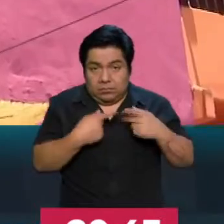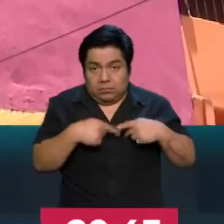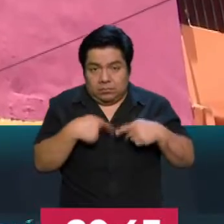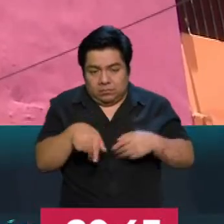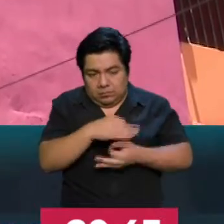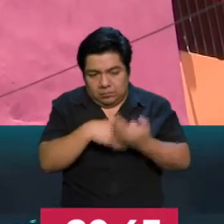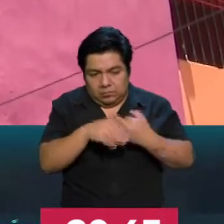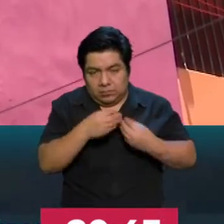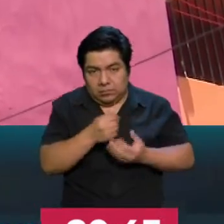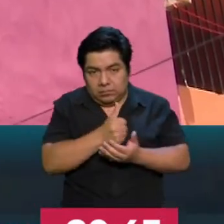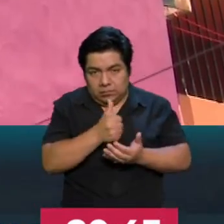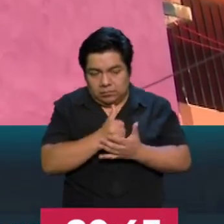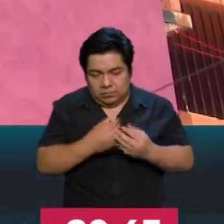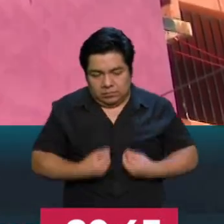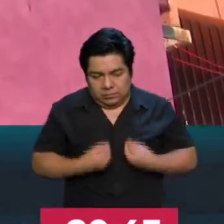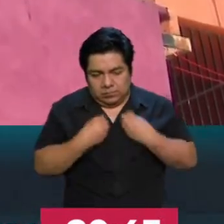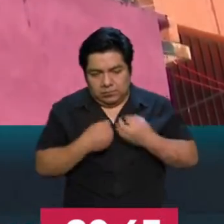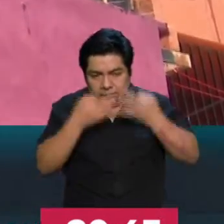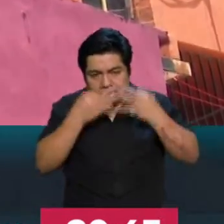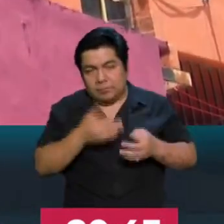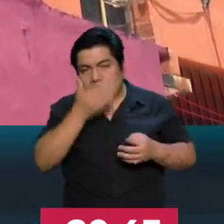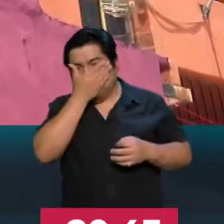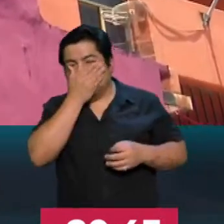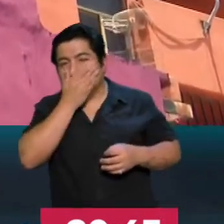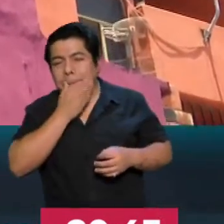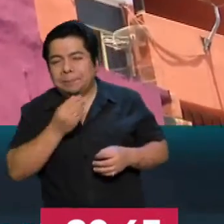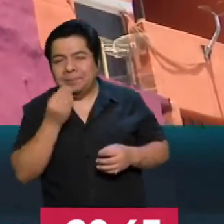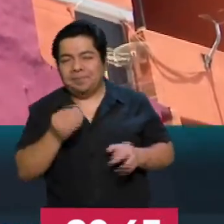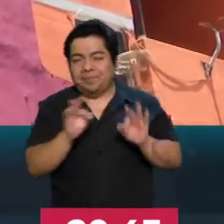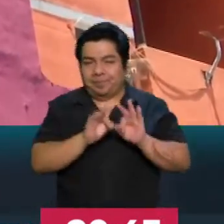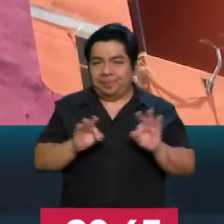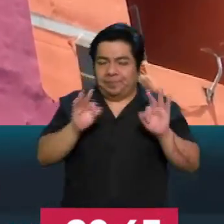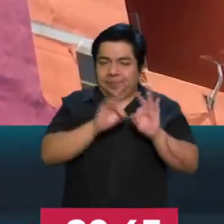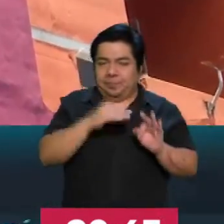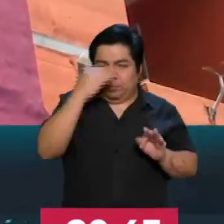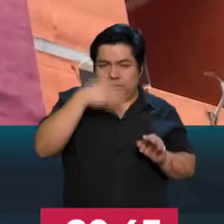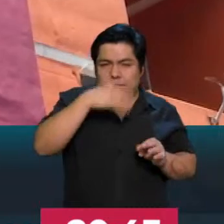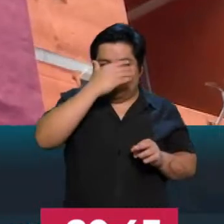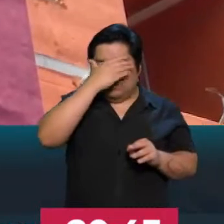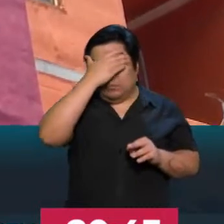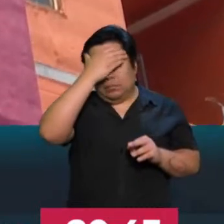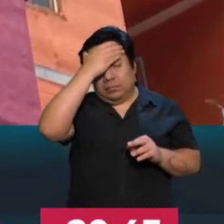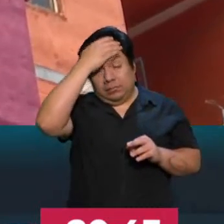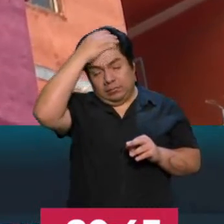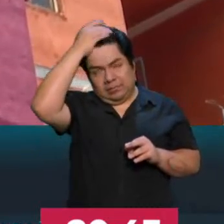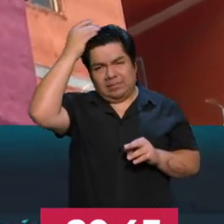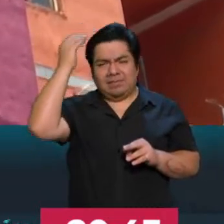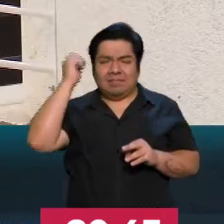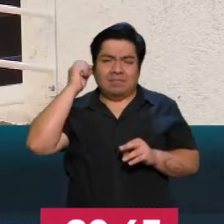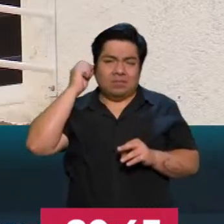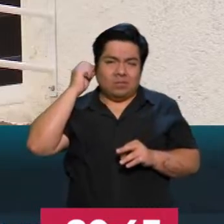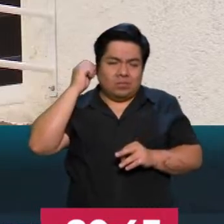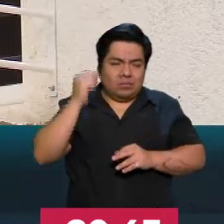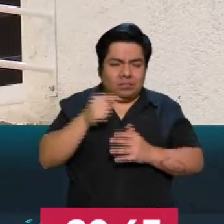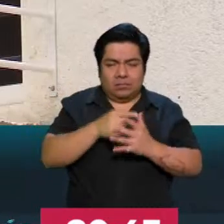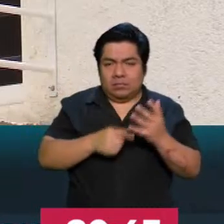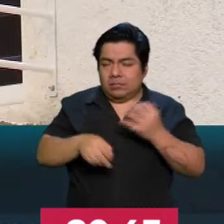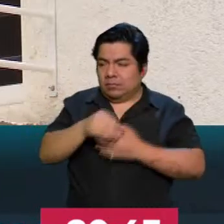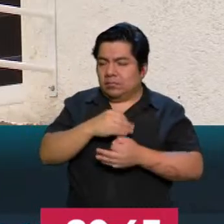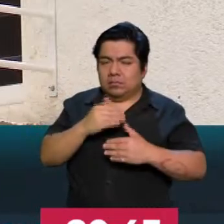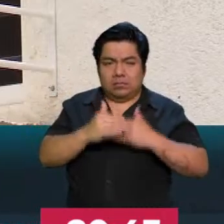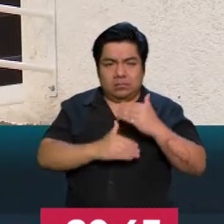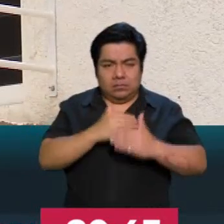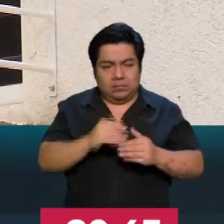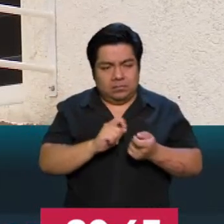esta ciudad tan dinámica, tan importante en el entramado nacional como capital de los procesos